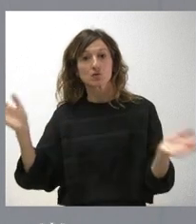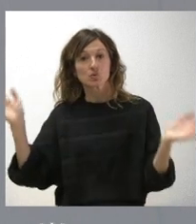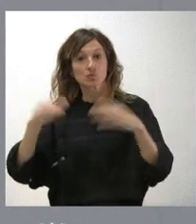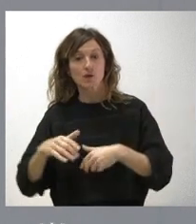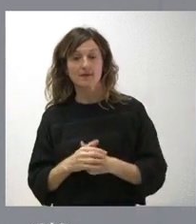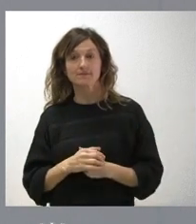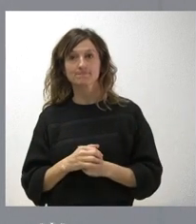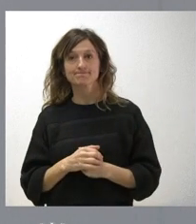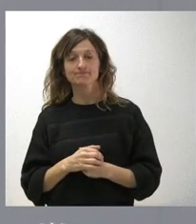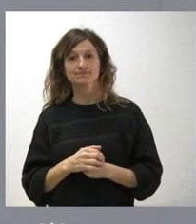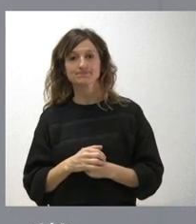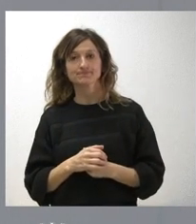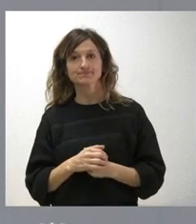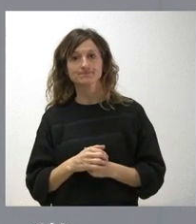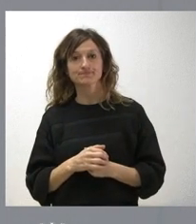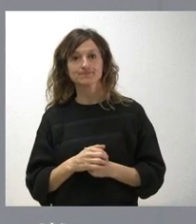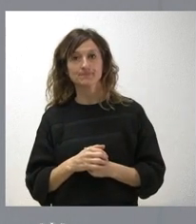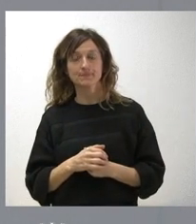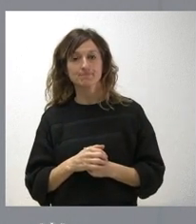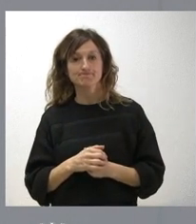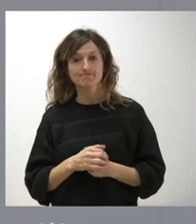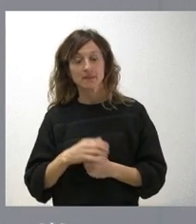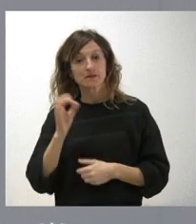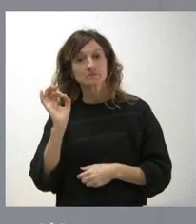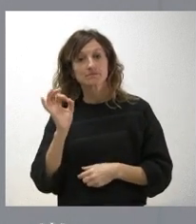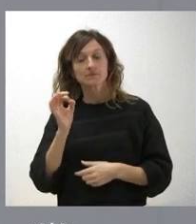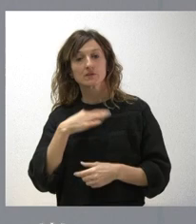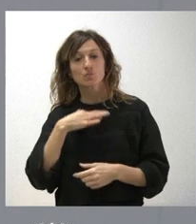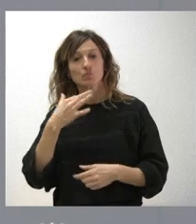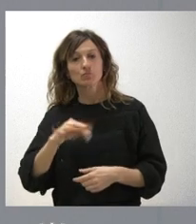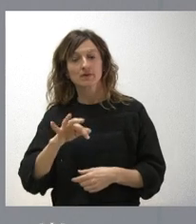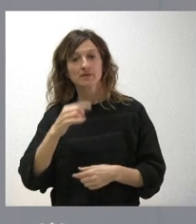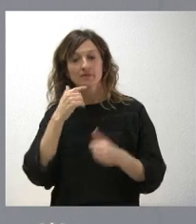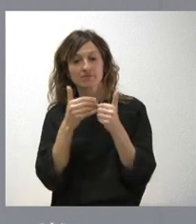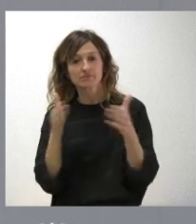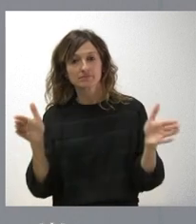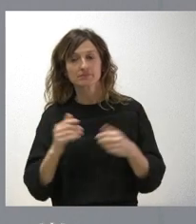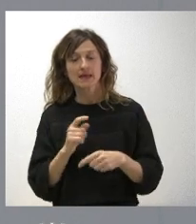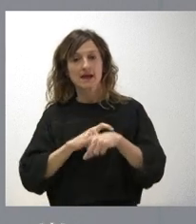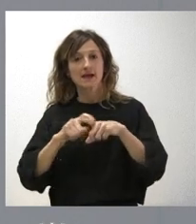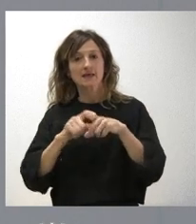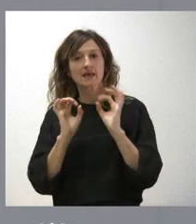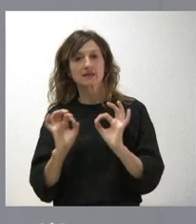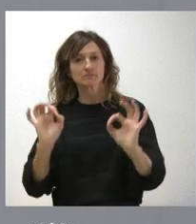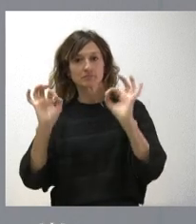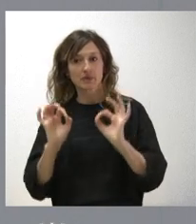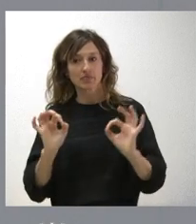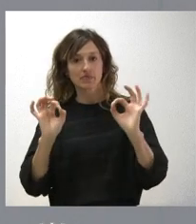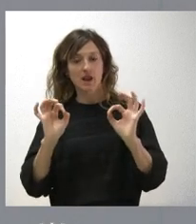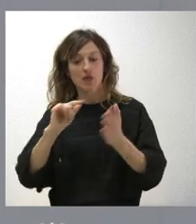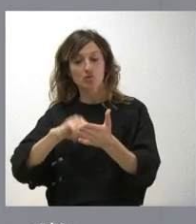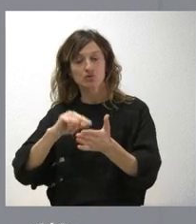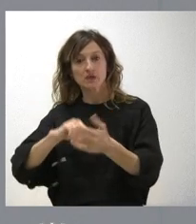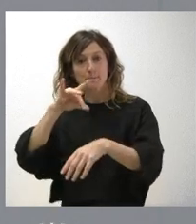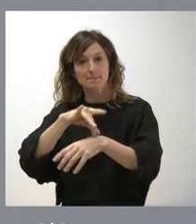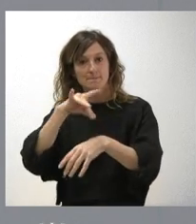por tanto Es verdad que esta es una posibilidad que abrimos con carácter excepcional que es contratar